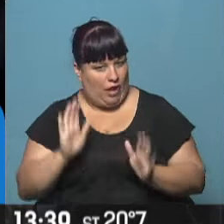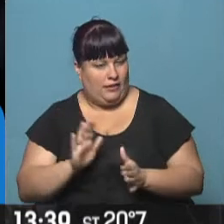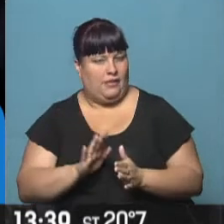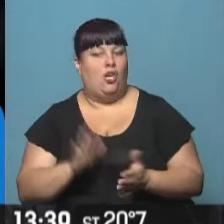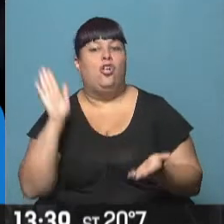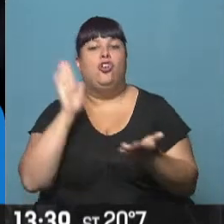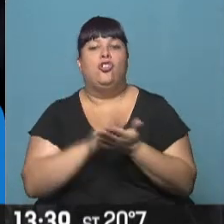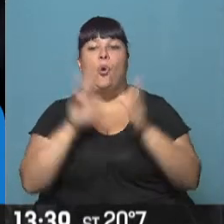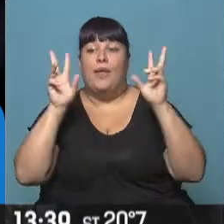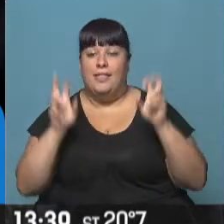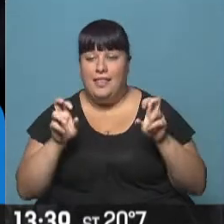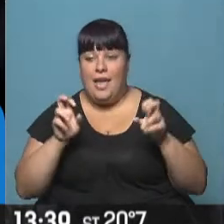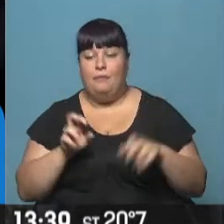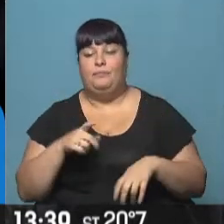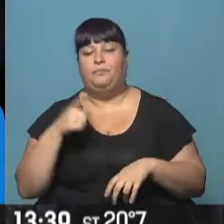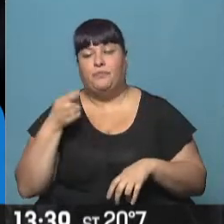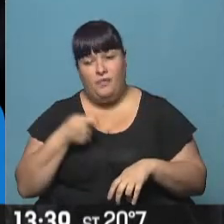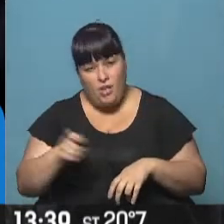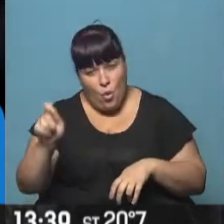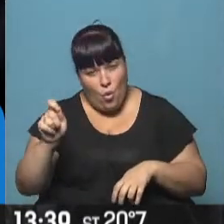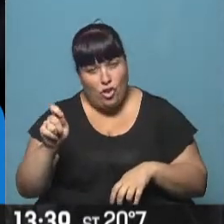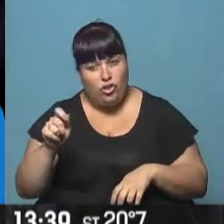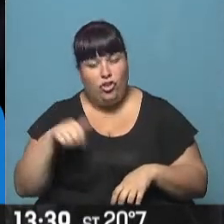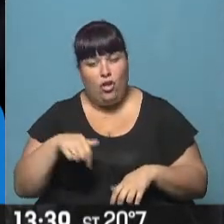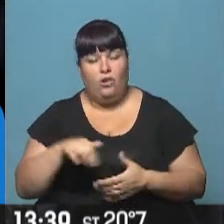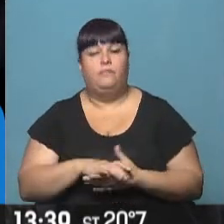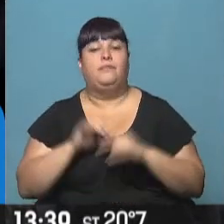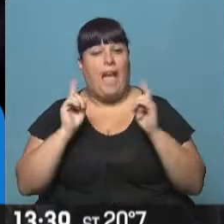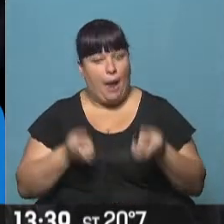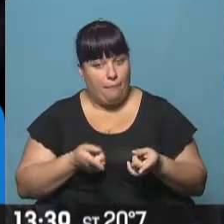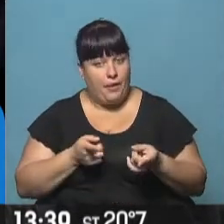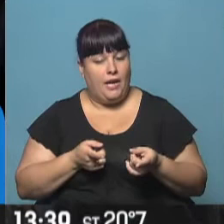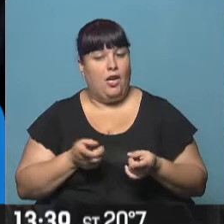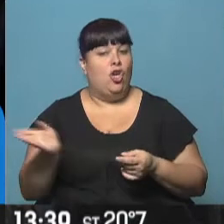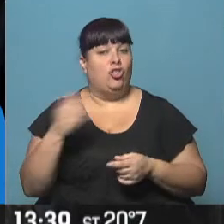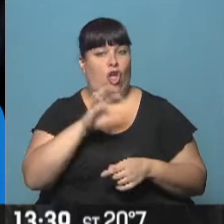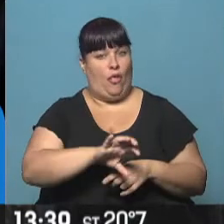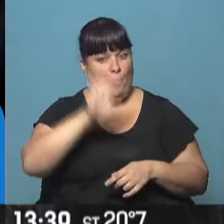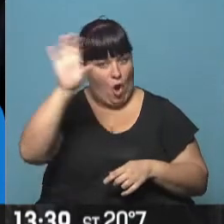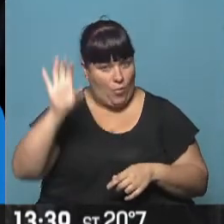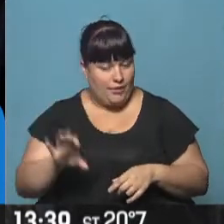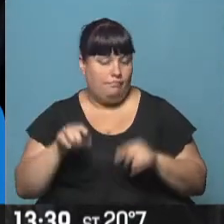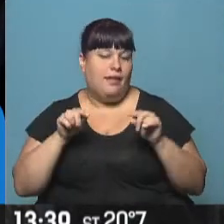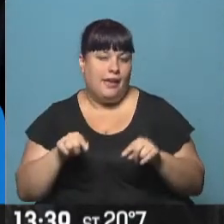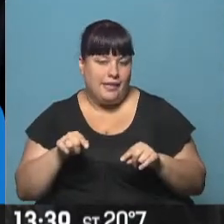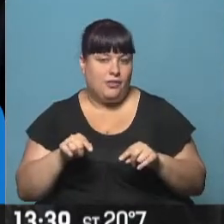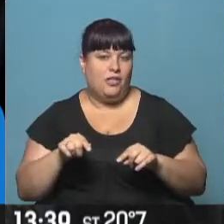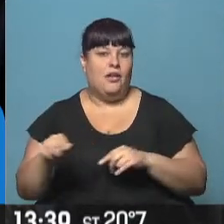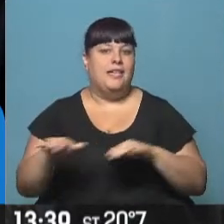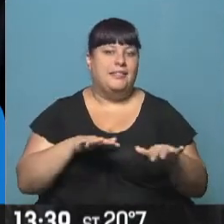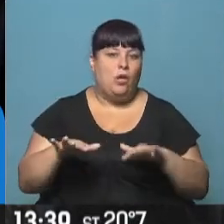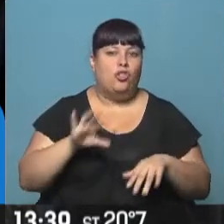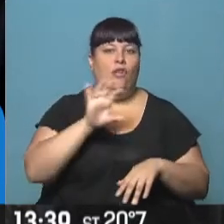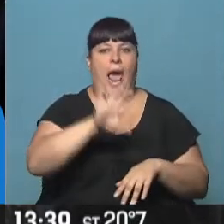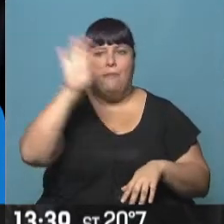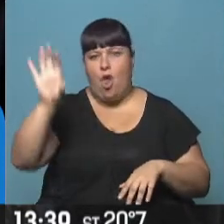Con relación al tema de los juicios que tenemos, también todas las provincias, y en esto situaciones de